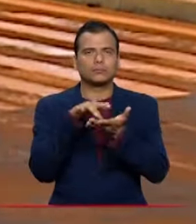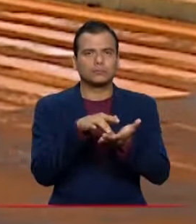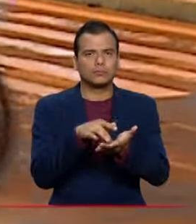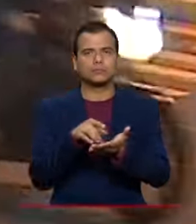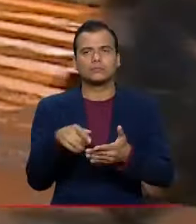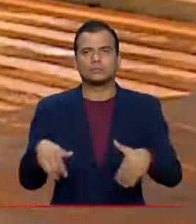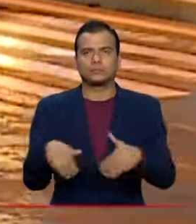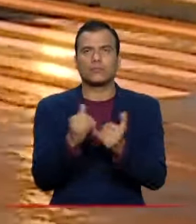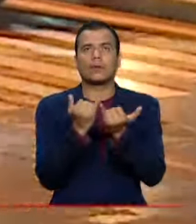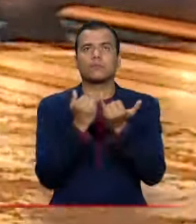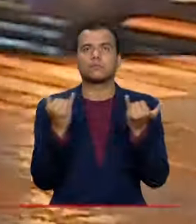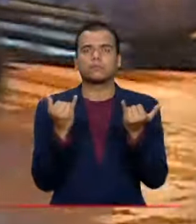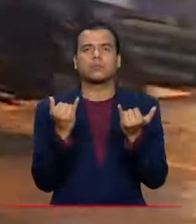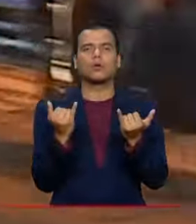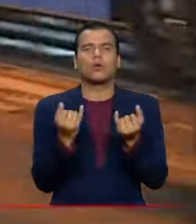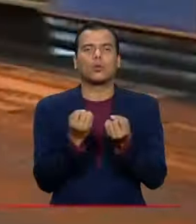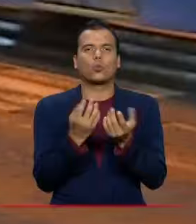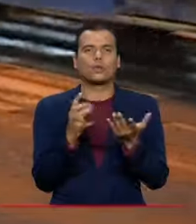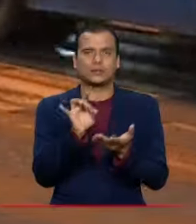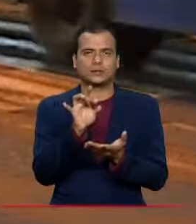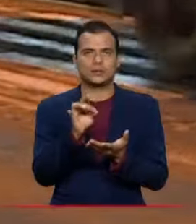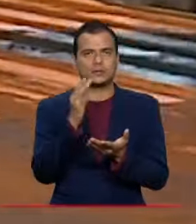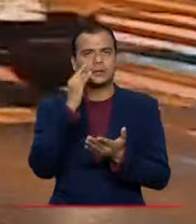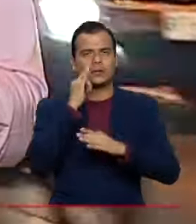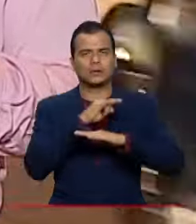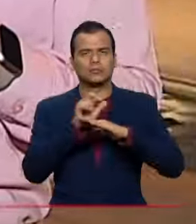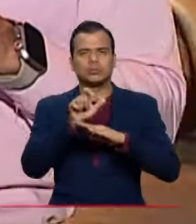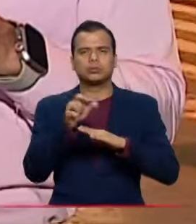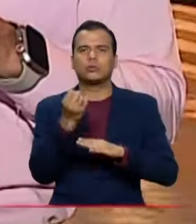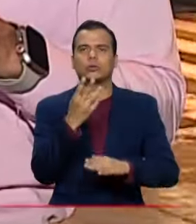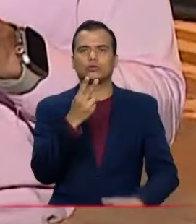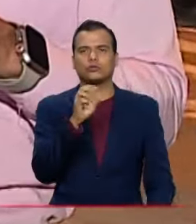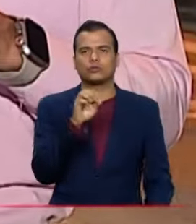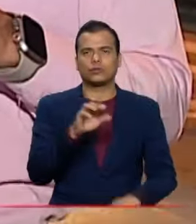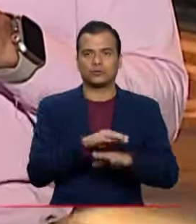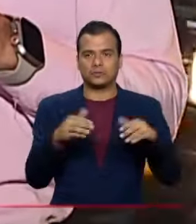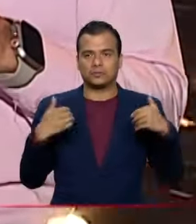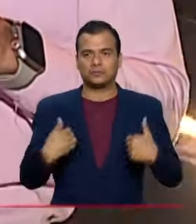con cerca de 200 agentes. Es toda la información y me despido del sur